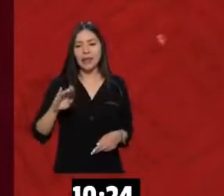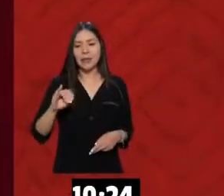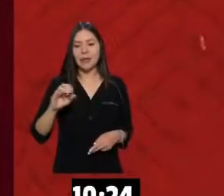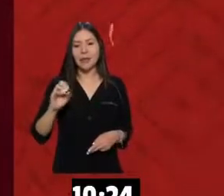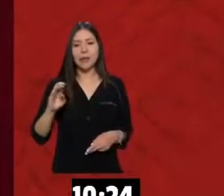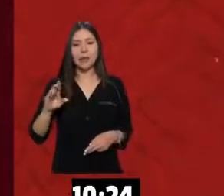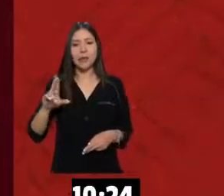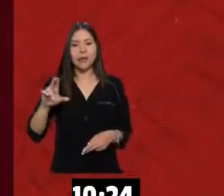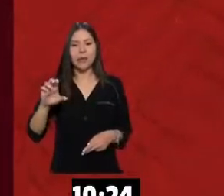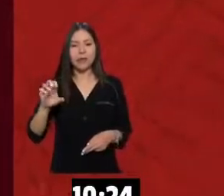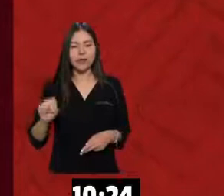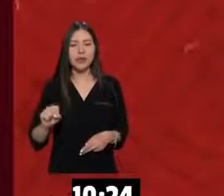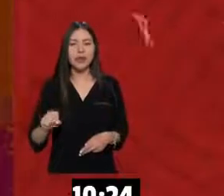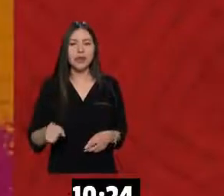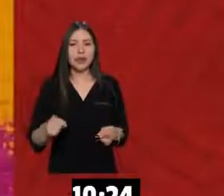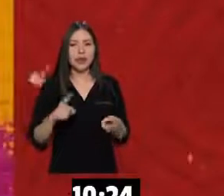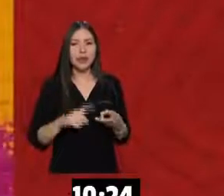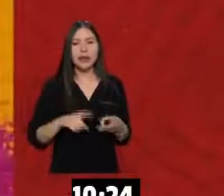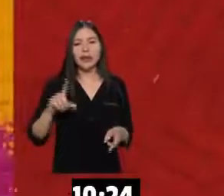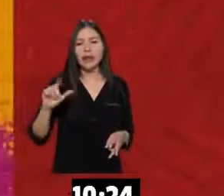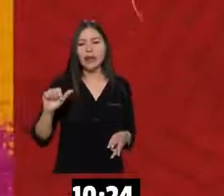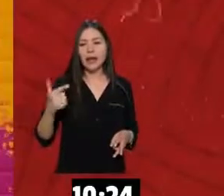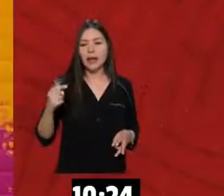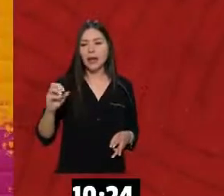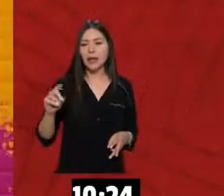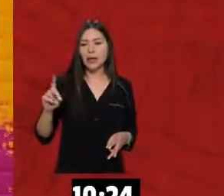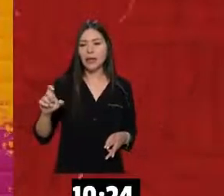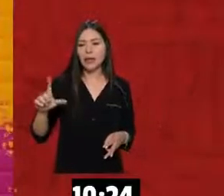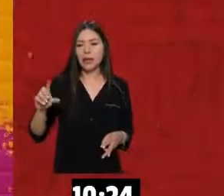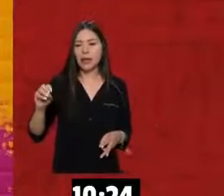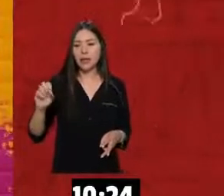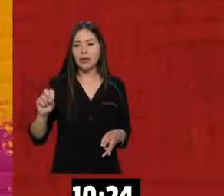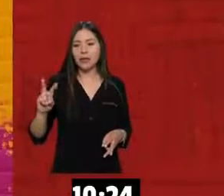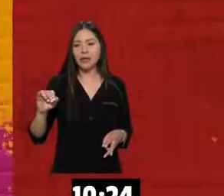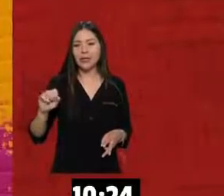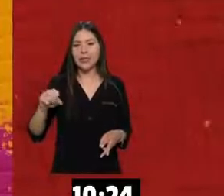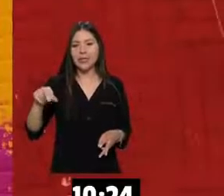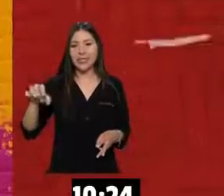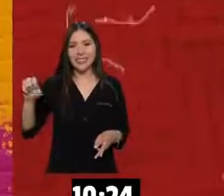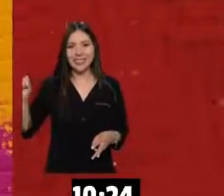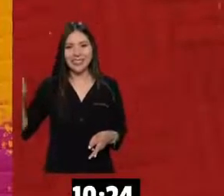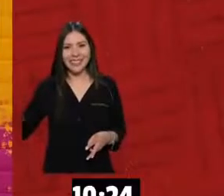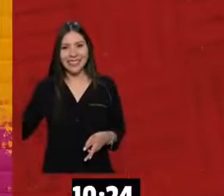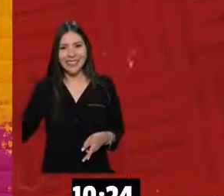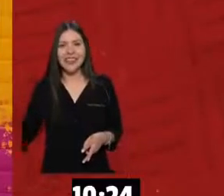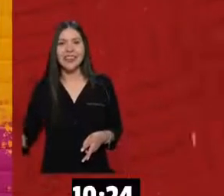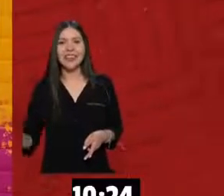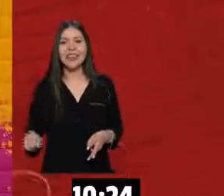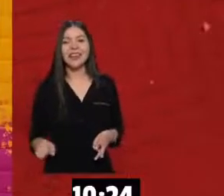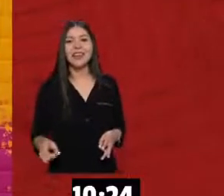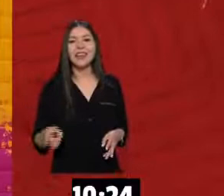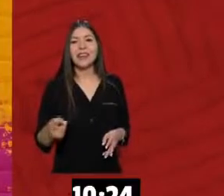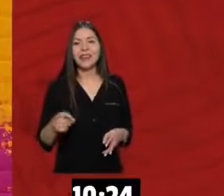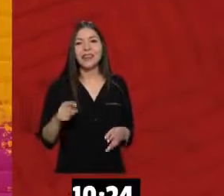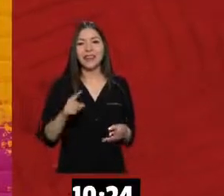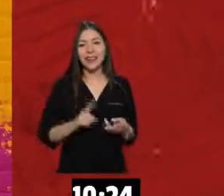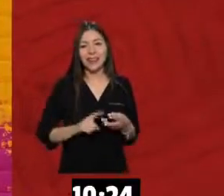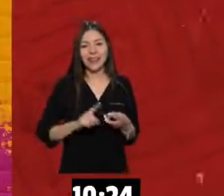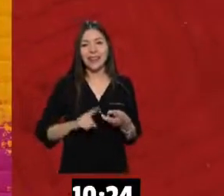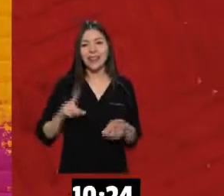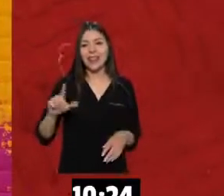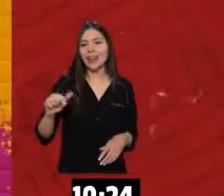la Hago de los Business. Ah. Exacto. es que por ejemplo, el lago de los